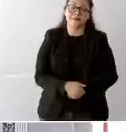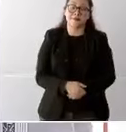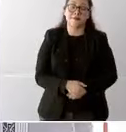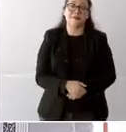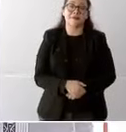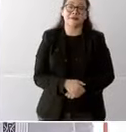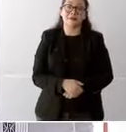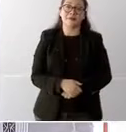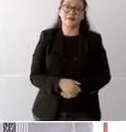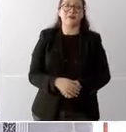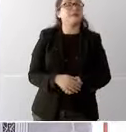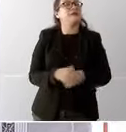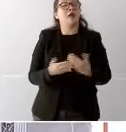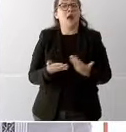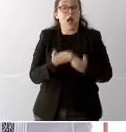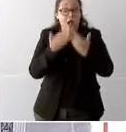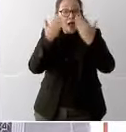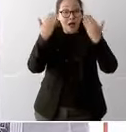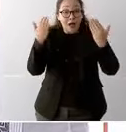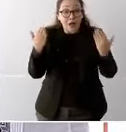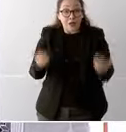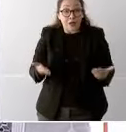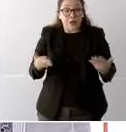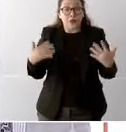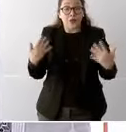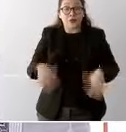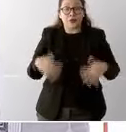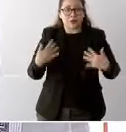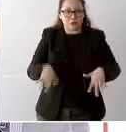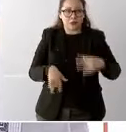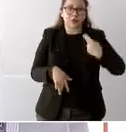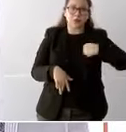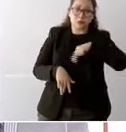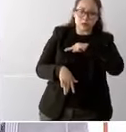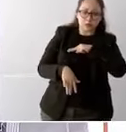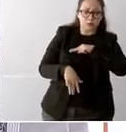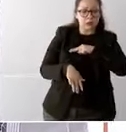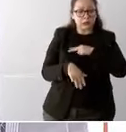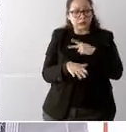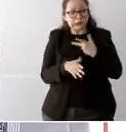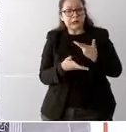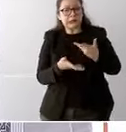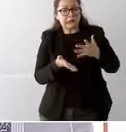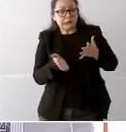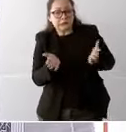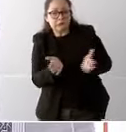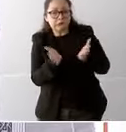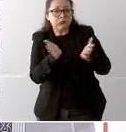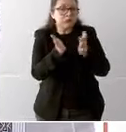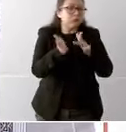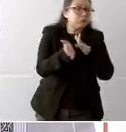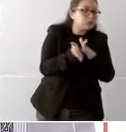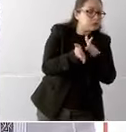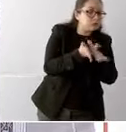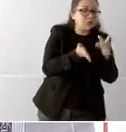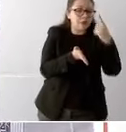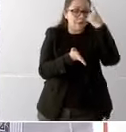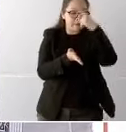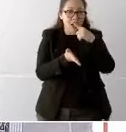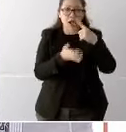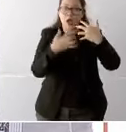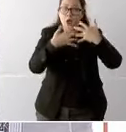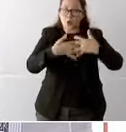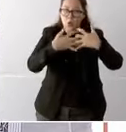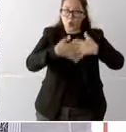Ahora estamos impulsando lo de los parques industriales aquí